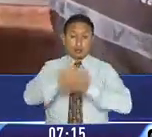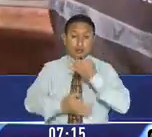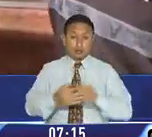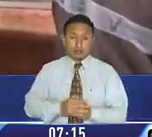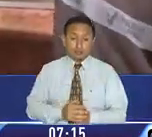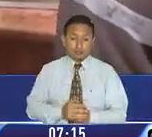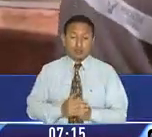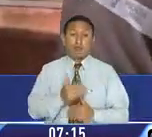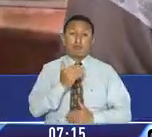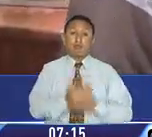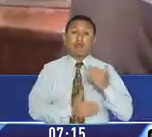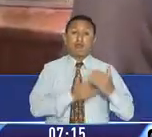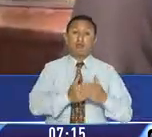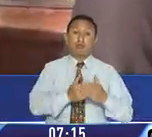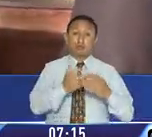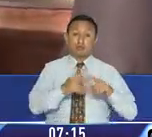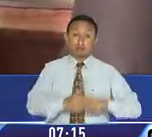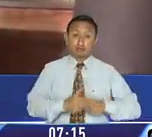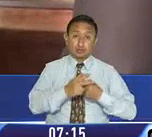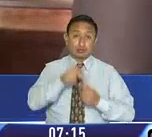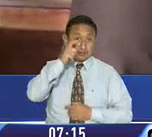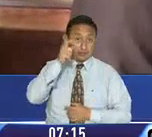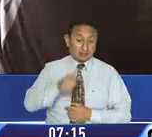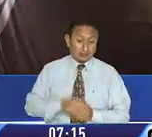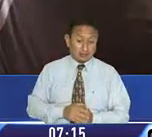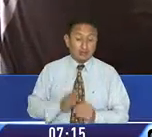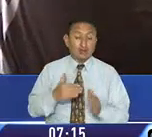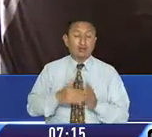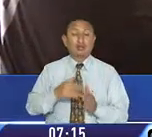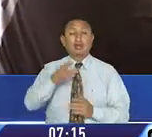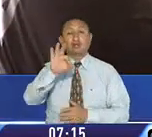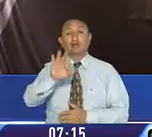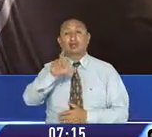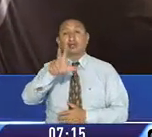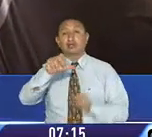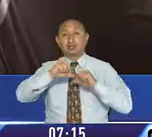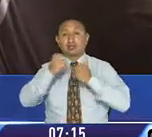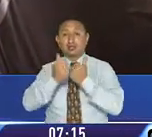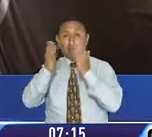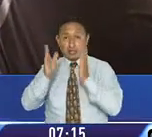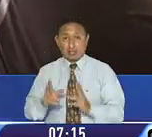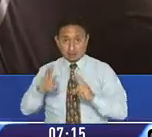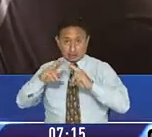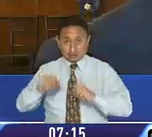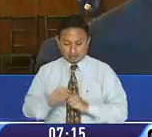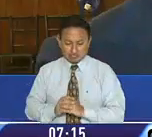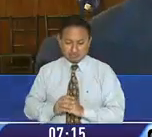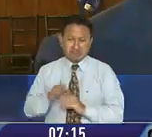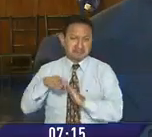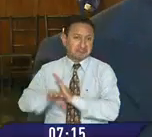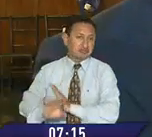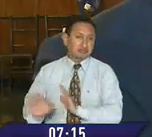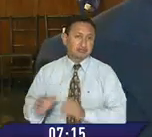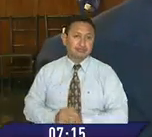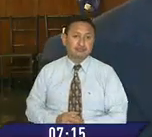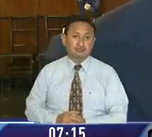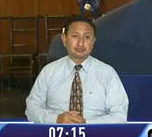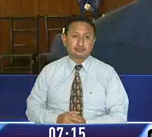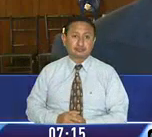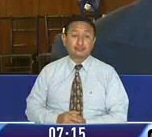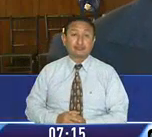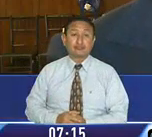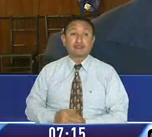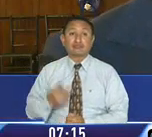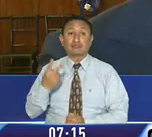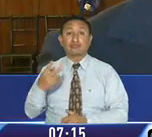proceso que la Fiscalía ha iniciado contra los 93 asambleístas debería archivarse. Así que hay conexión total entre las